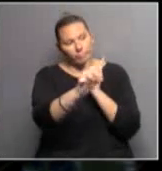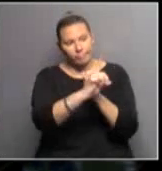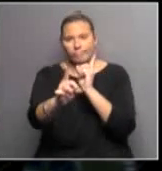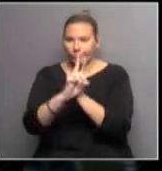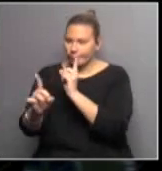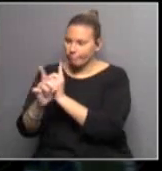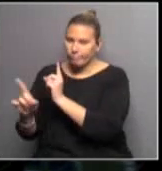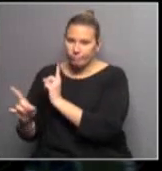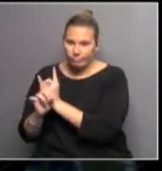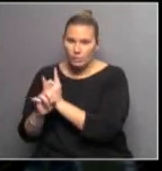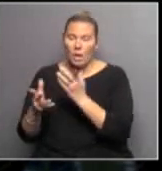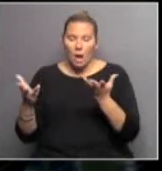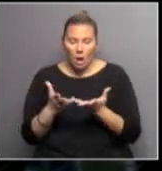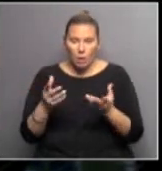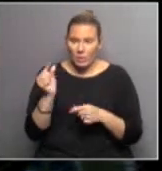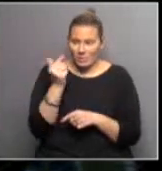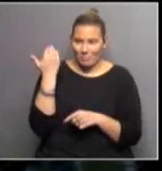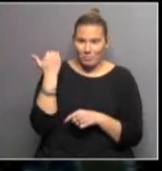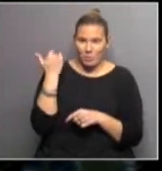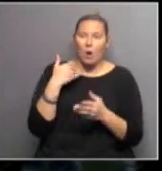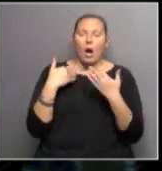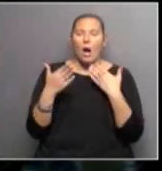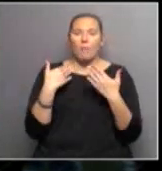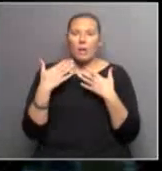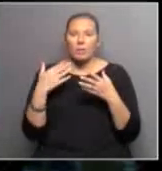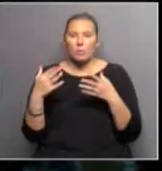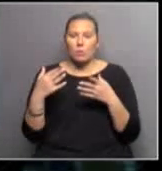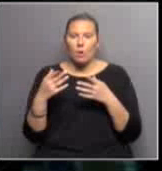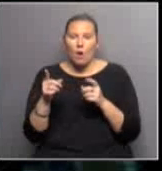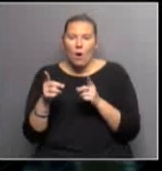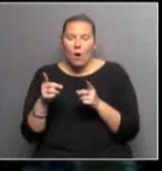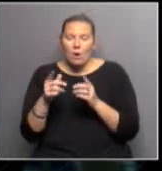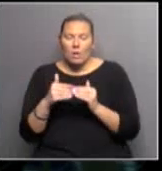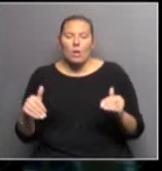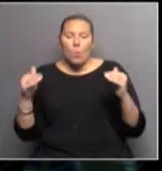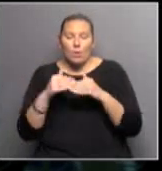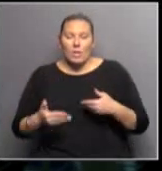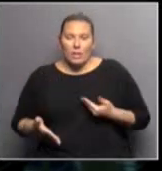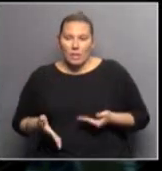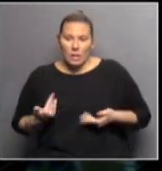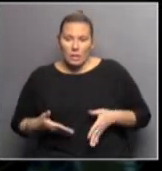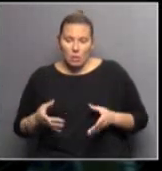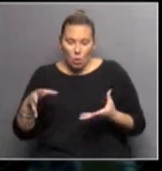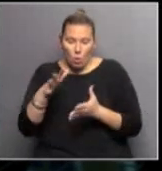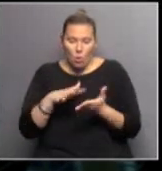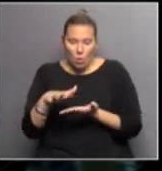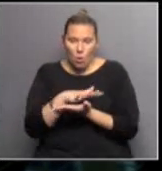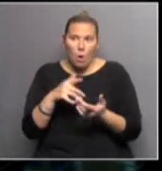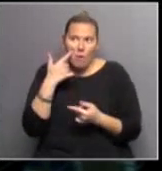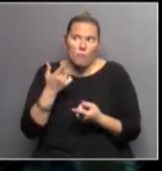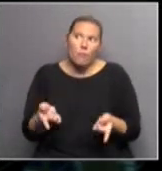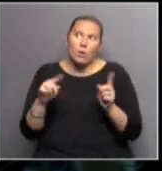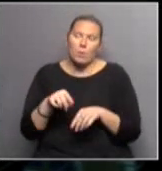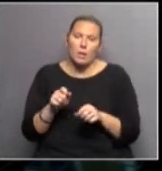cualquier momento, justo ahora estaba hace un rato hablando con la División Asesoría para la Igualdad de Género, estamos pensando la posibilidad de volver a la